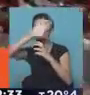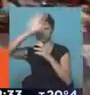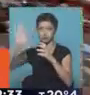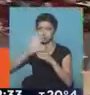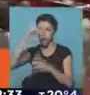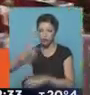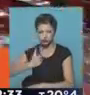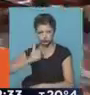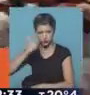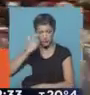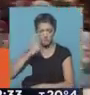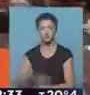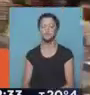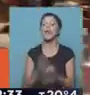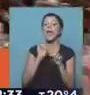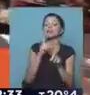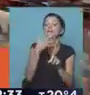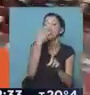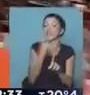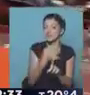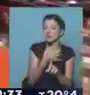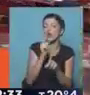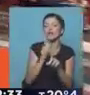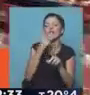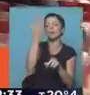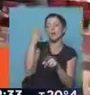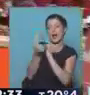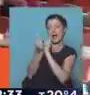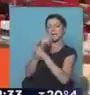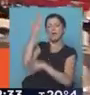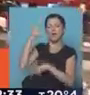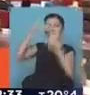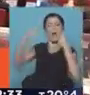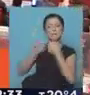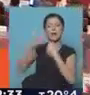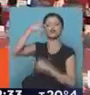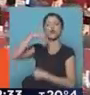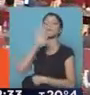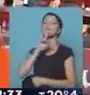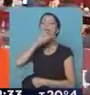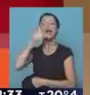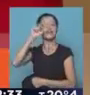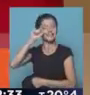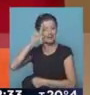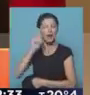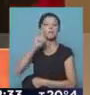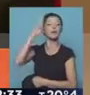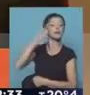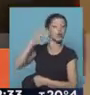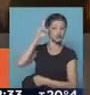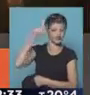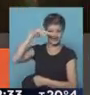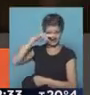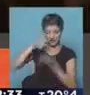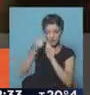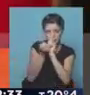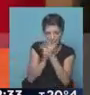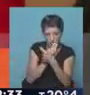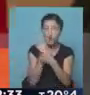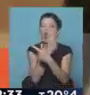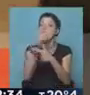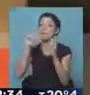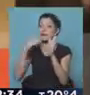rigor, la medida es una enmienda del Pacto de Montreal de 1987 que incluye a las dos grandes economías del